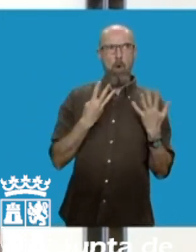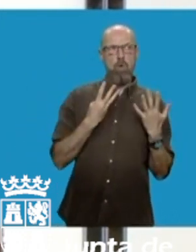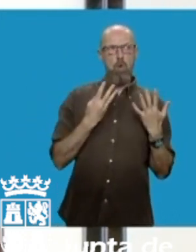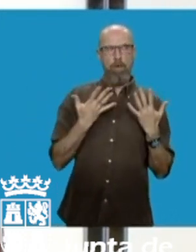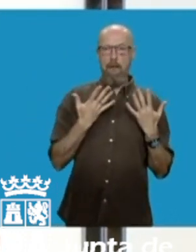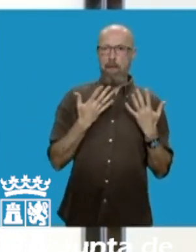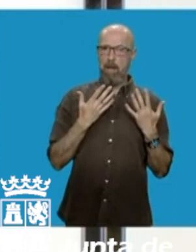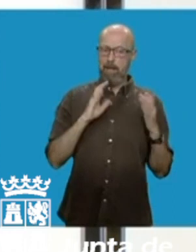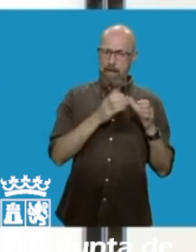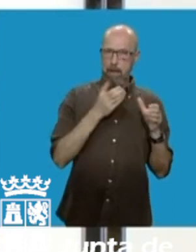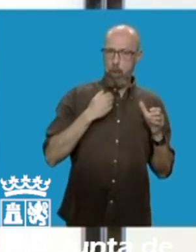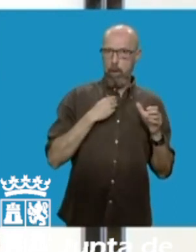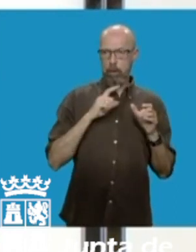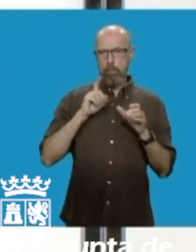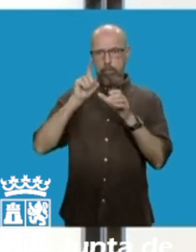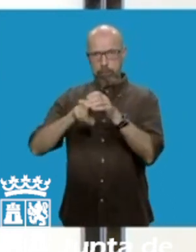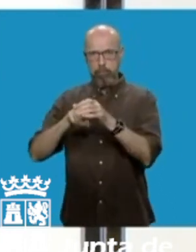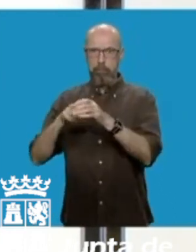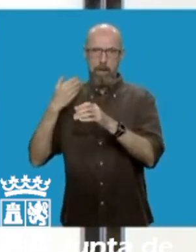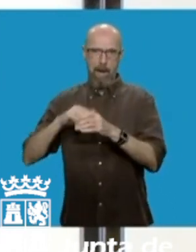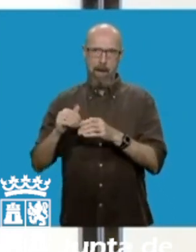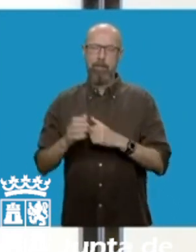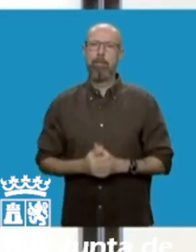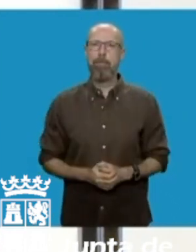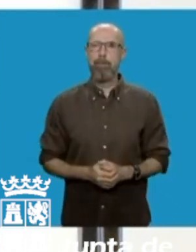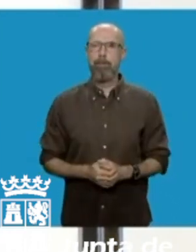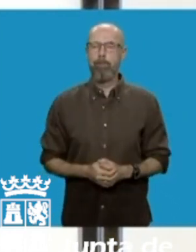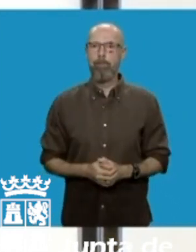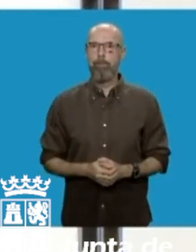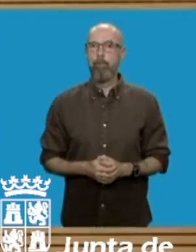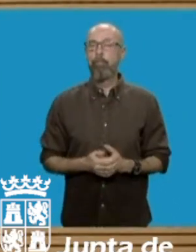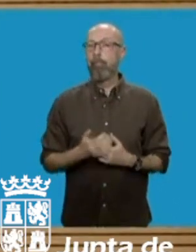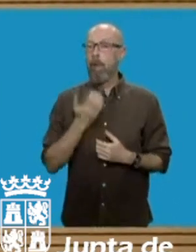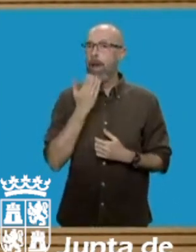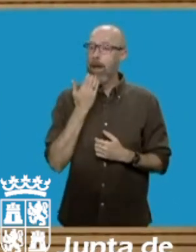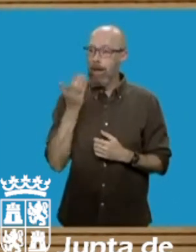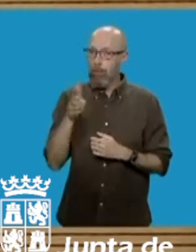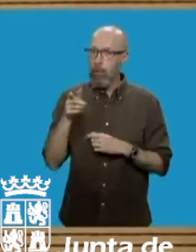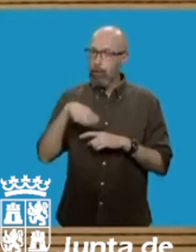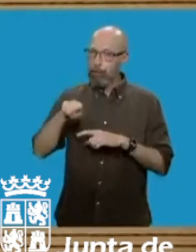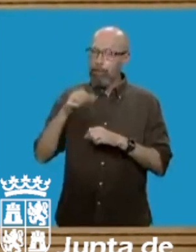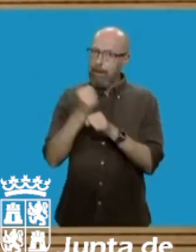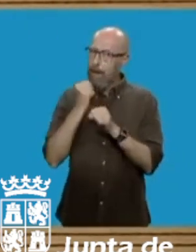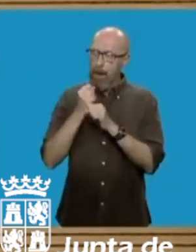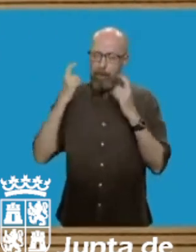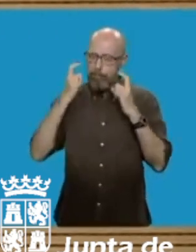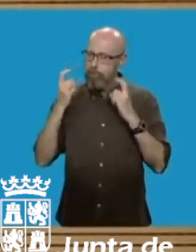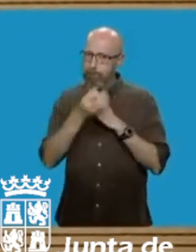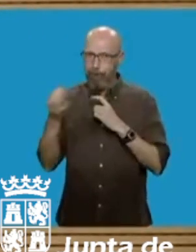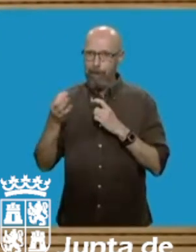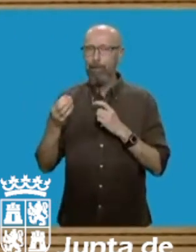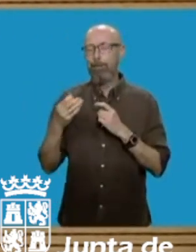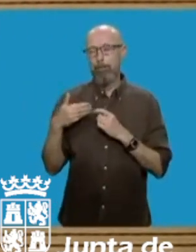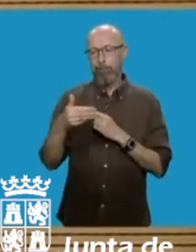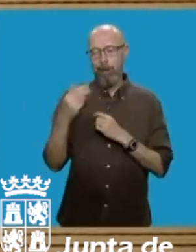que han pasado bien por la selección junior o bien por la selección absoluta. Es el ejemplo del trabajo que hacéis en el club. Esperemos veros aquí prontito.